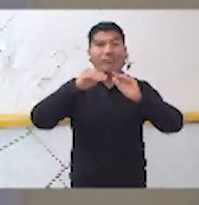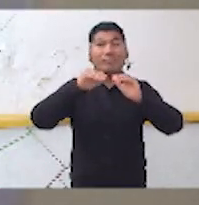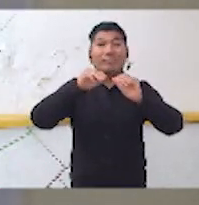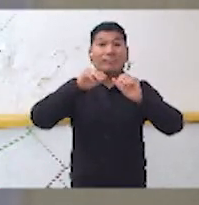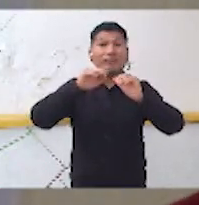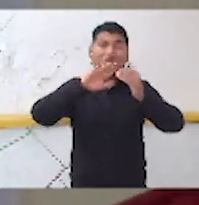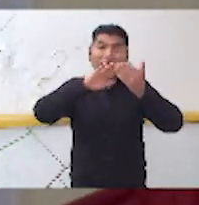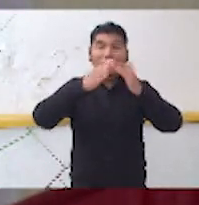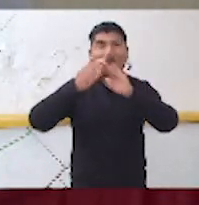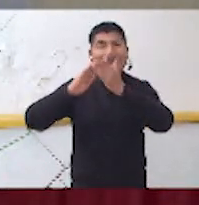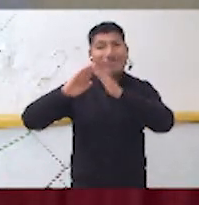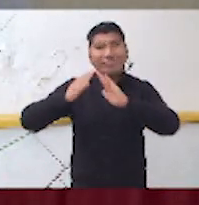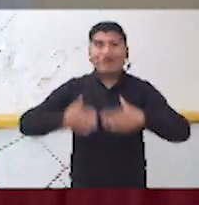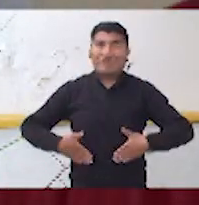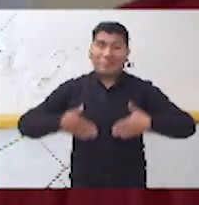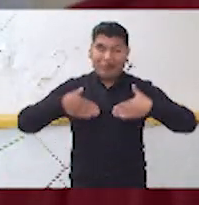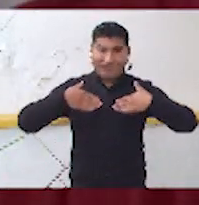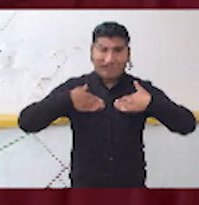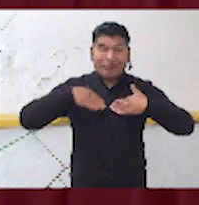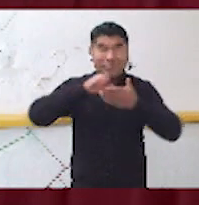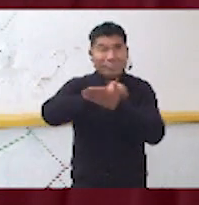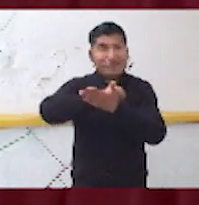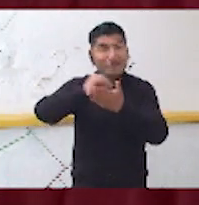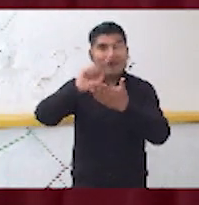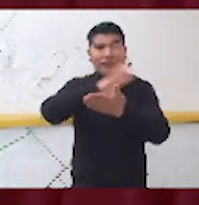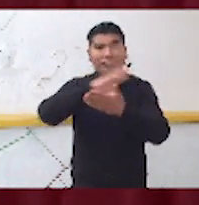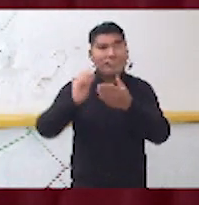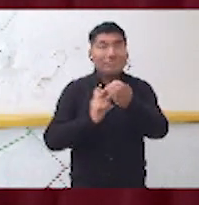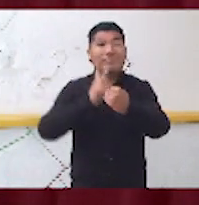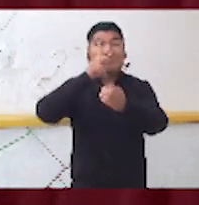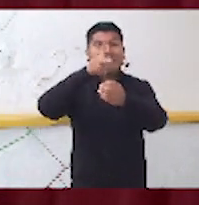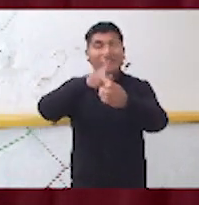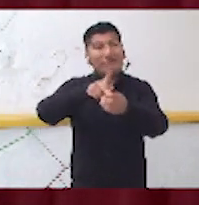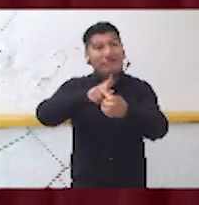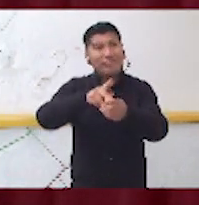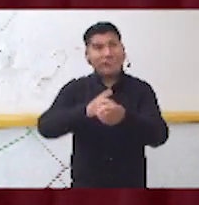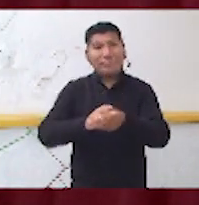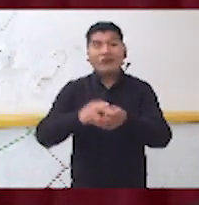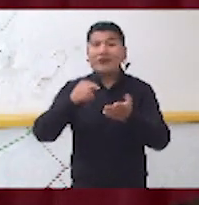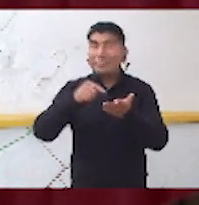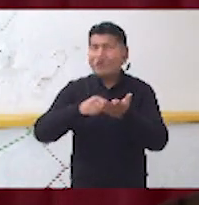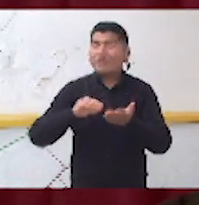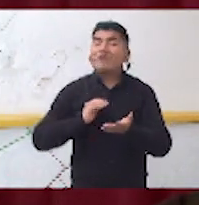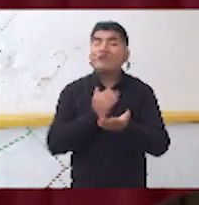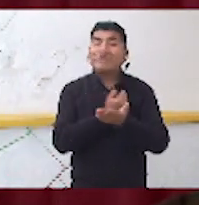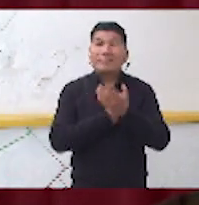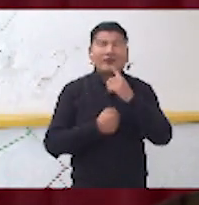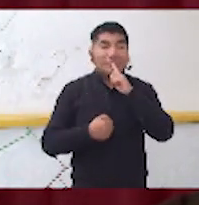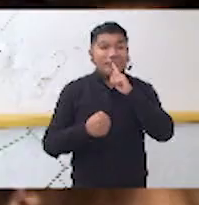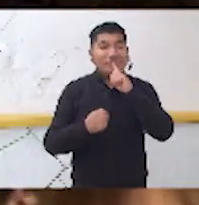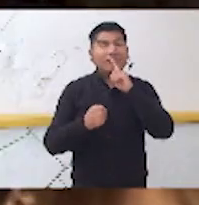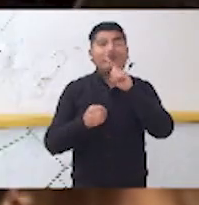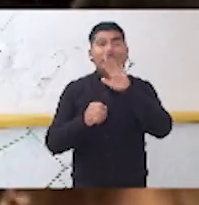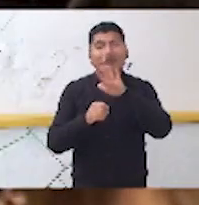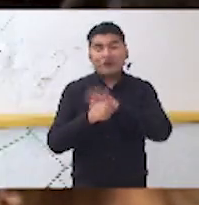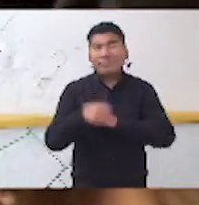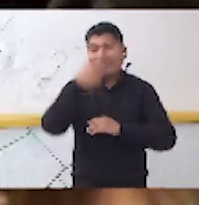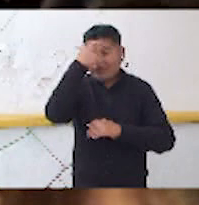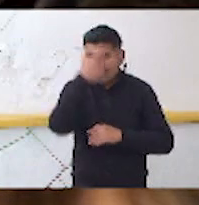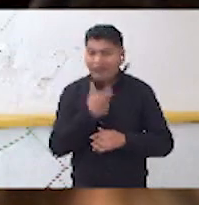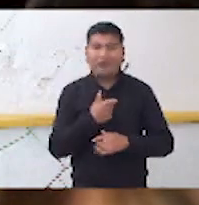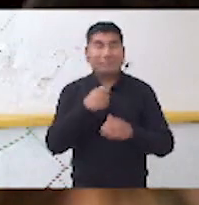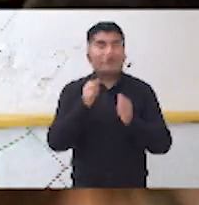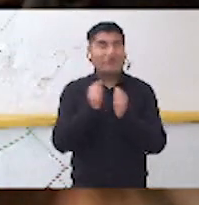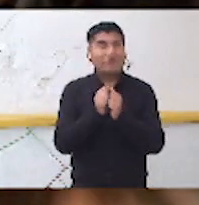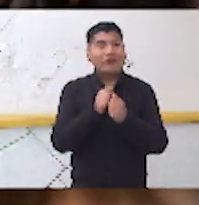vivas, ministeriales y participativas. Es nuestro compromiso, de acuerdo con